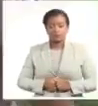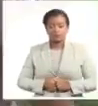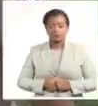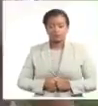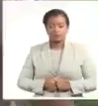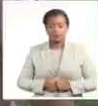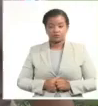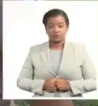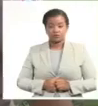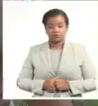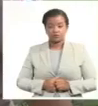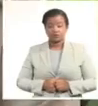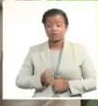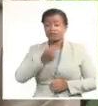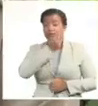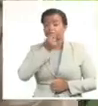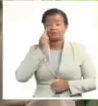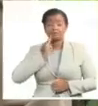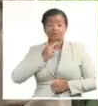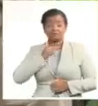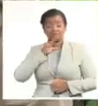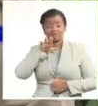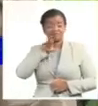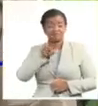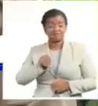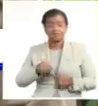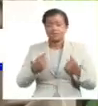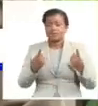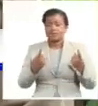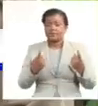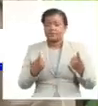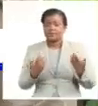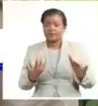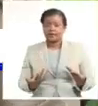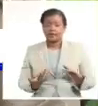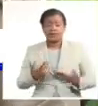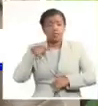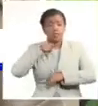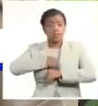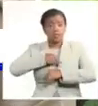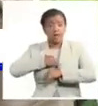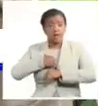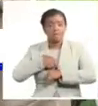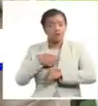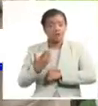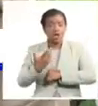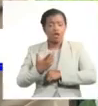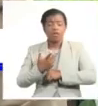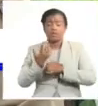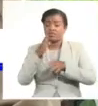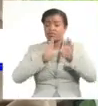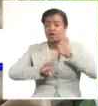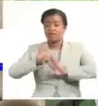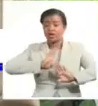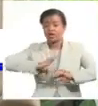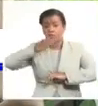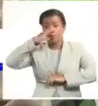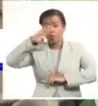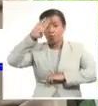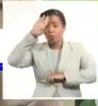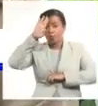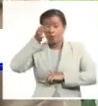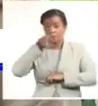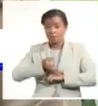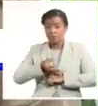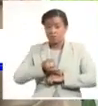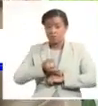martiana cuando expresó la necesidad de impedir a tiempo, con la independencia de Cuba, que se extiendan por las Antillas